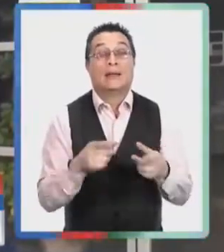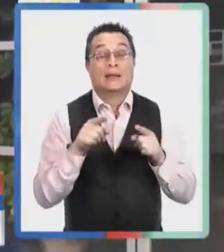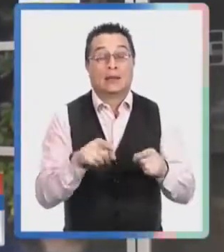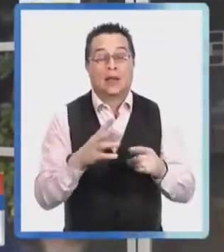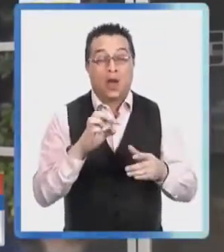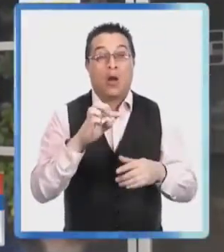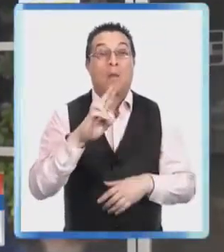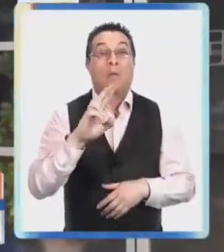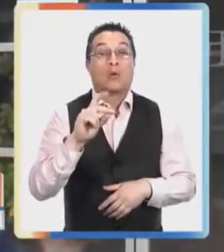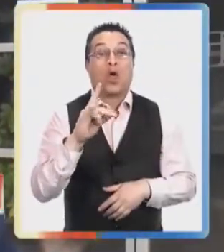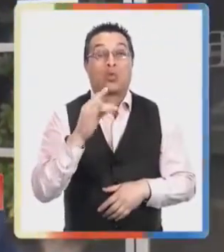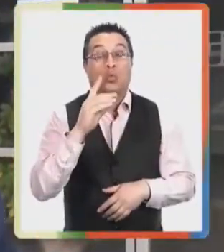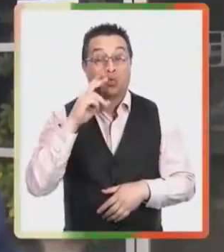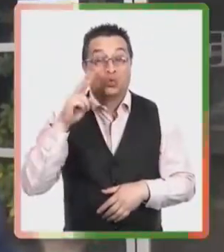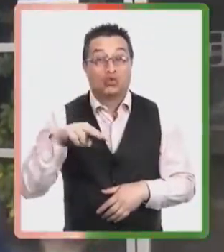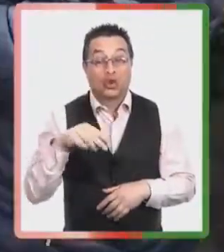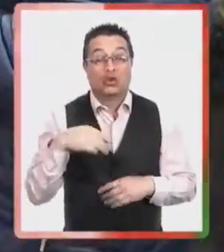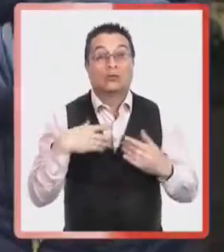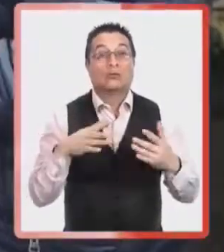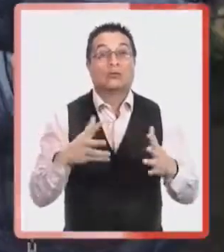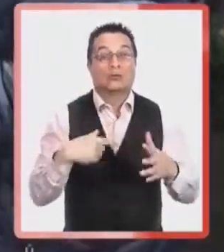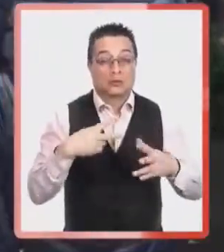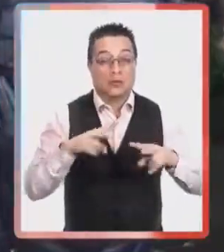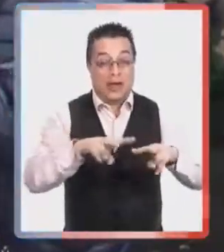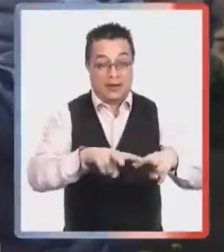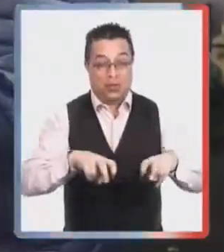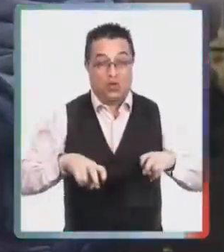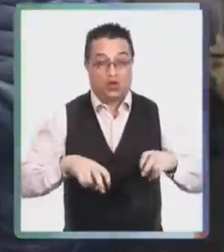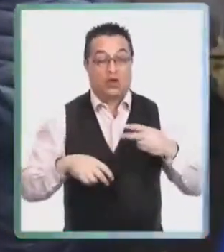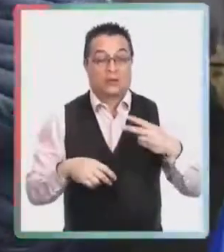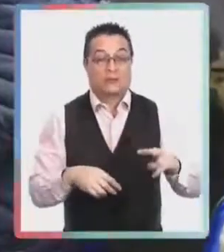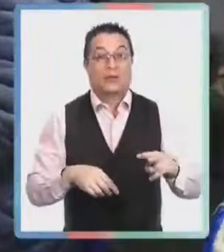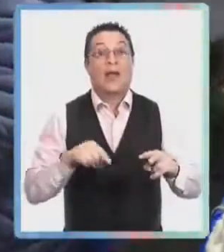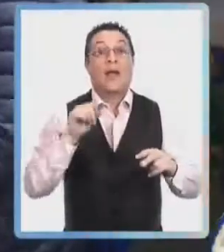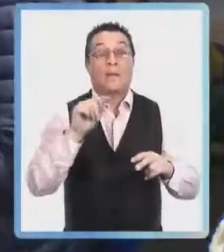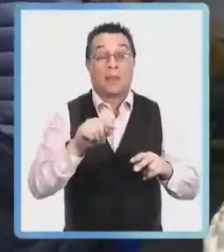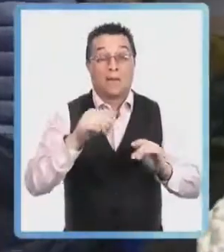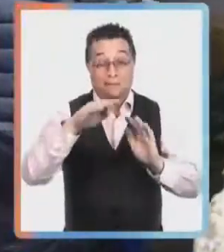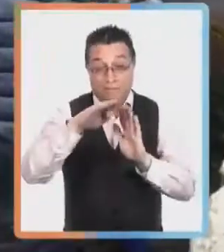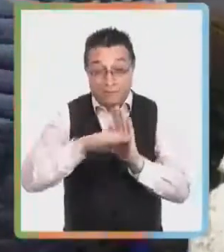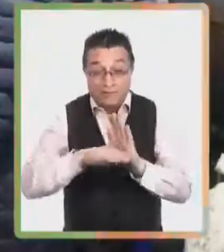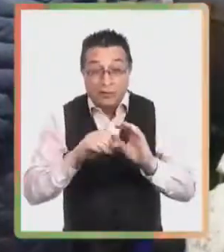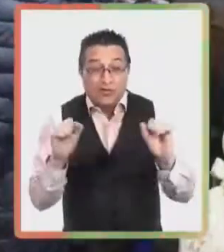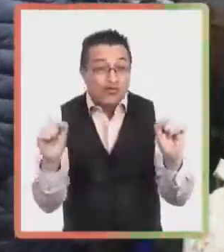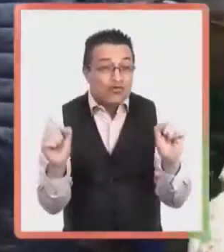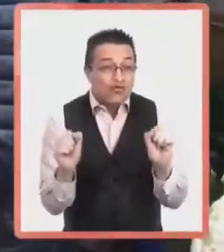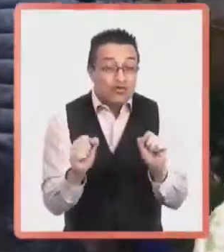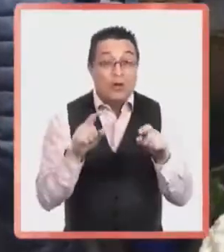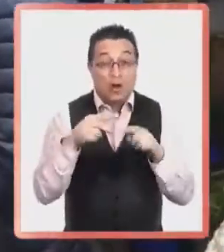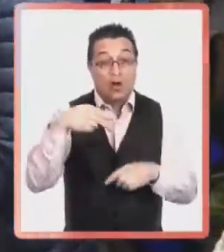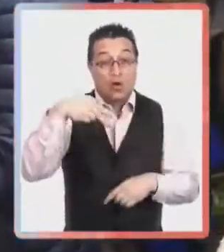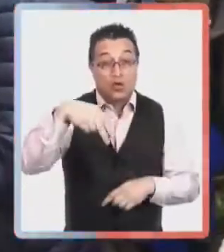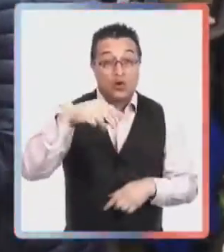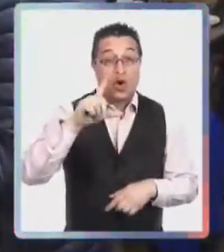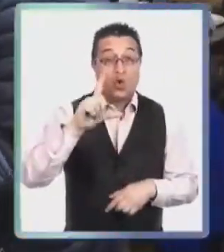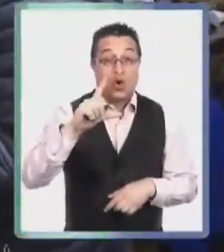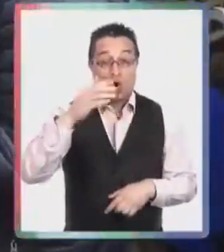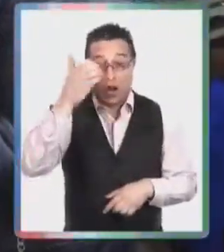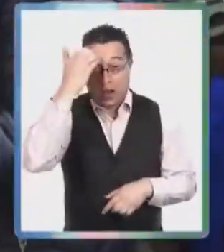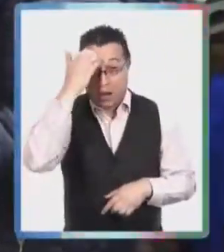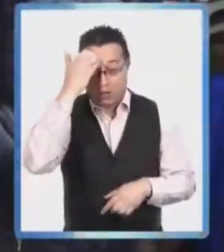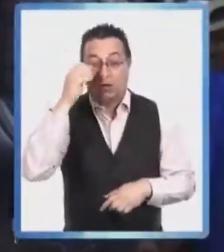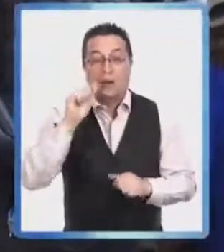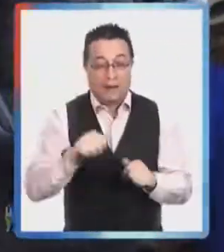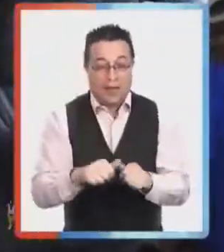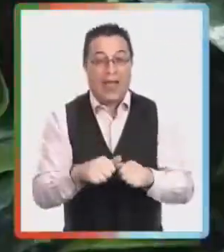de producción, digamos, el costo de producción de los productos a los agricultores. A las bajas temperaturas que se esperan ocurrir en junio, julio y agosto, se puede sumar